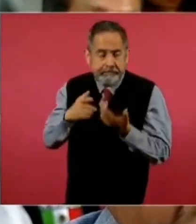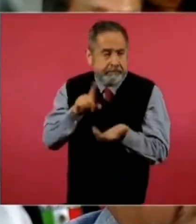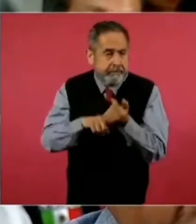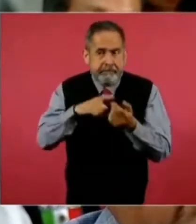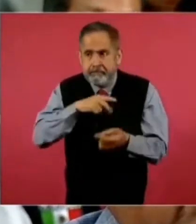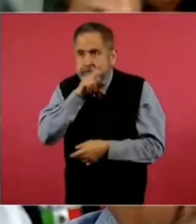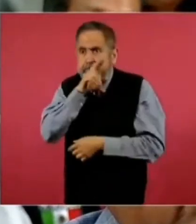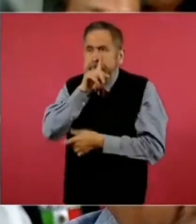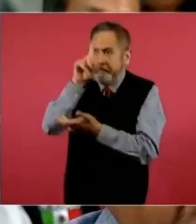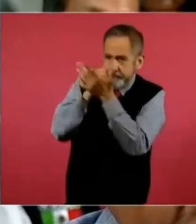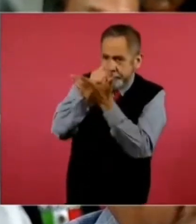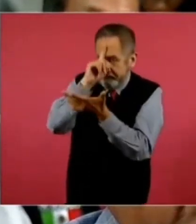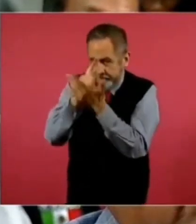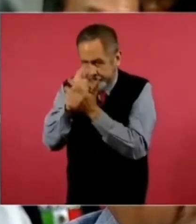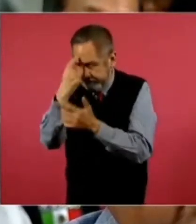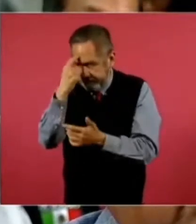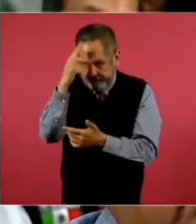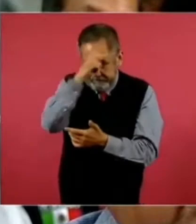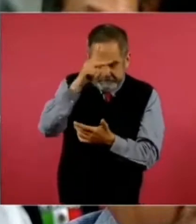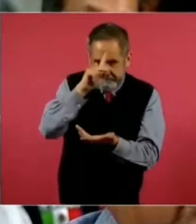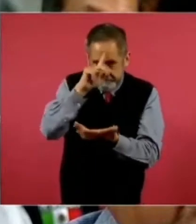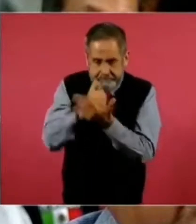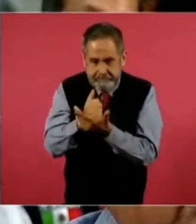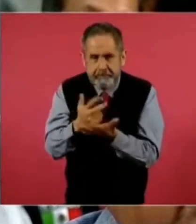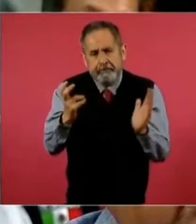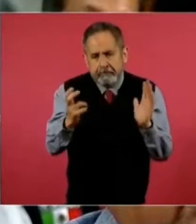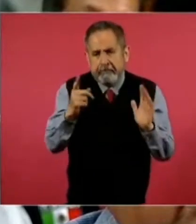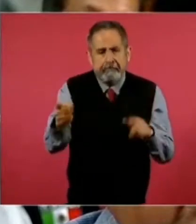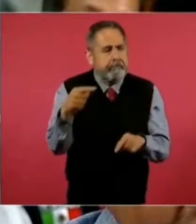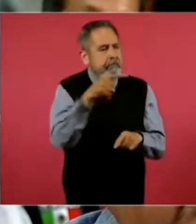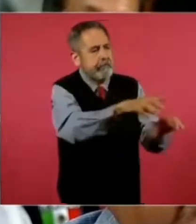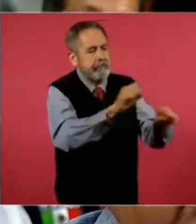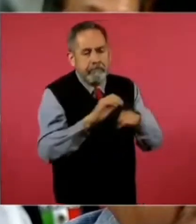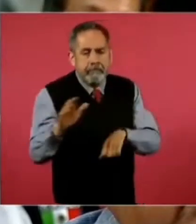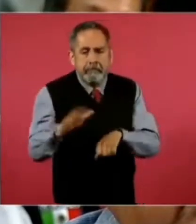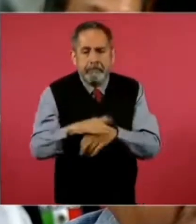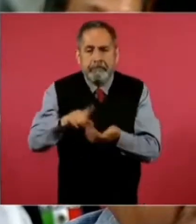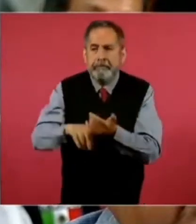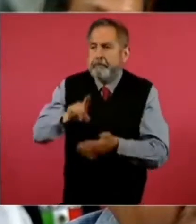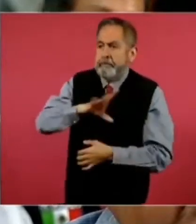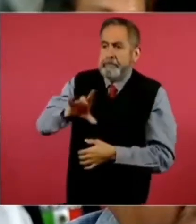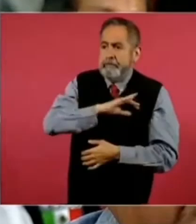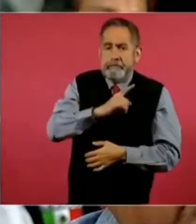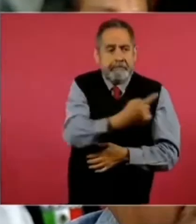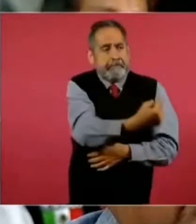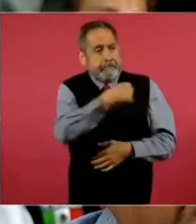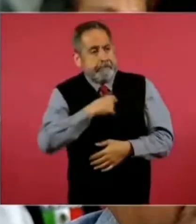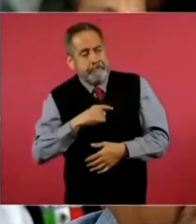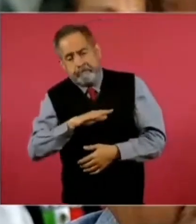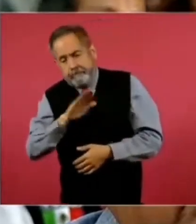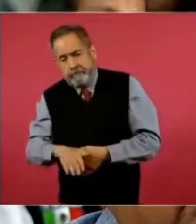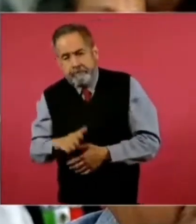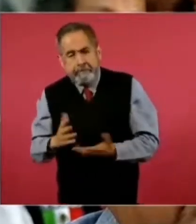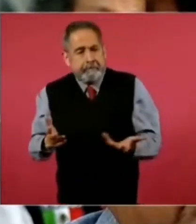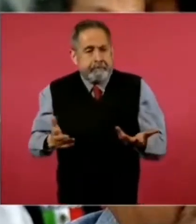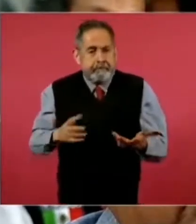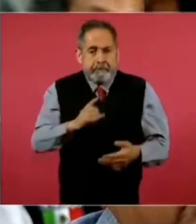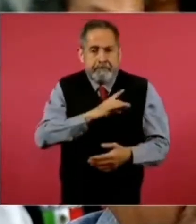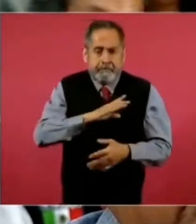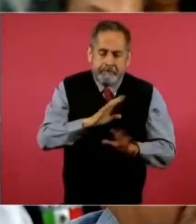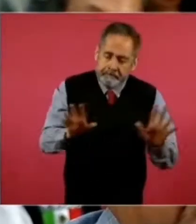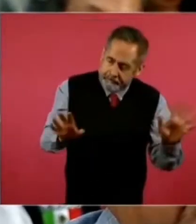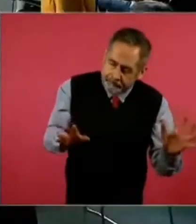y perturbación psíquica en la misma por el temor de que se le cause un mal futuro. La